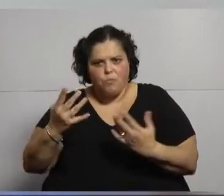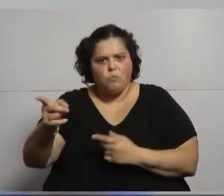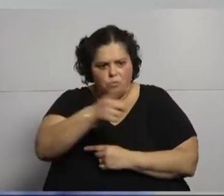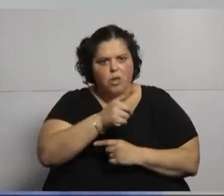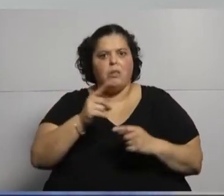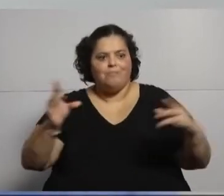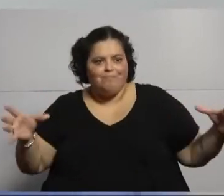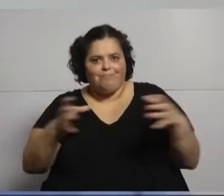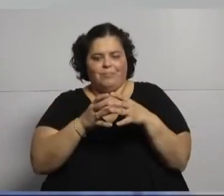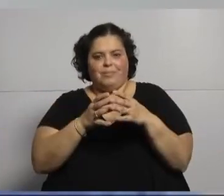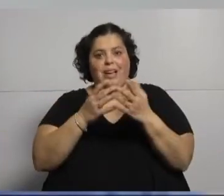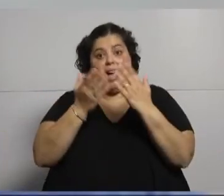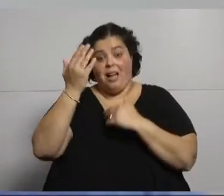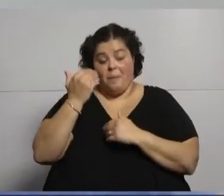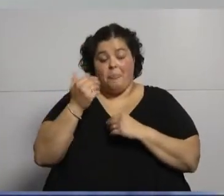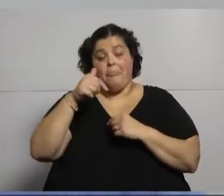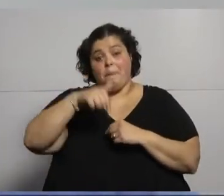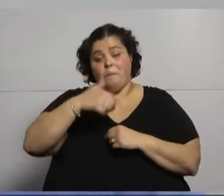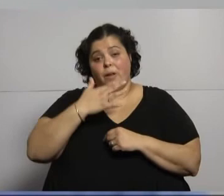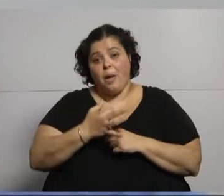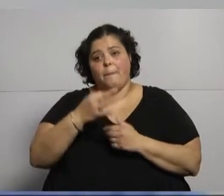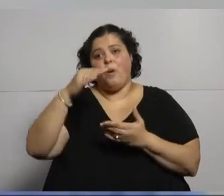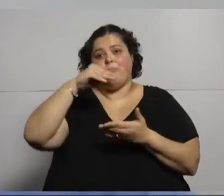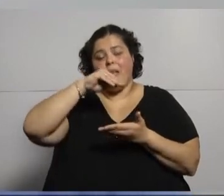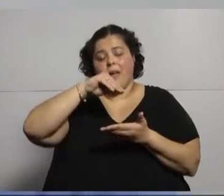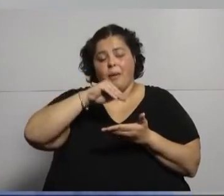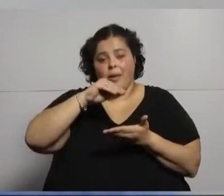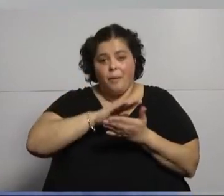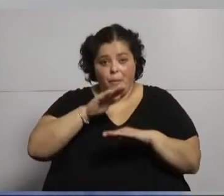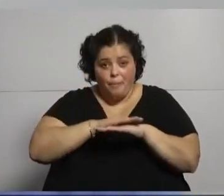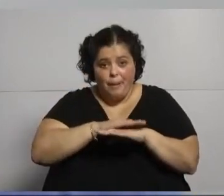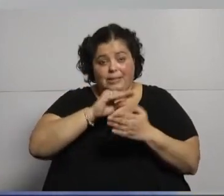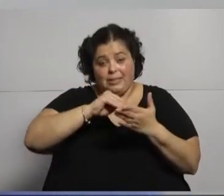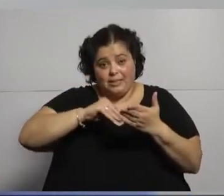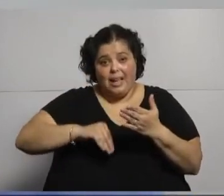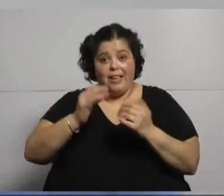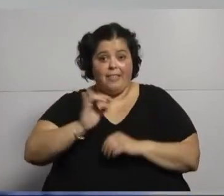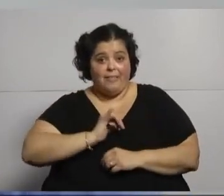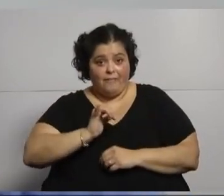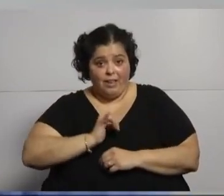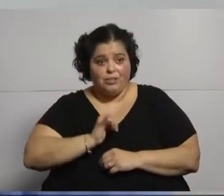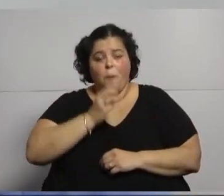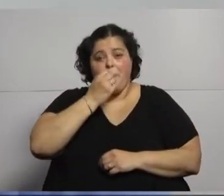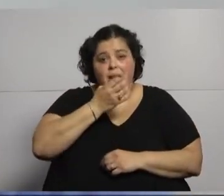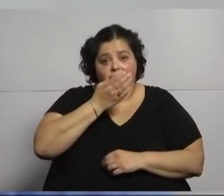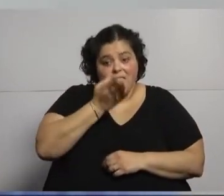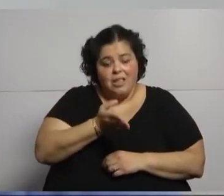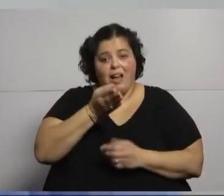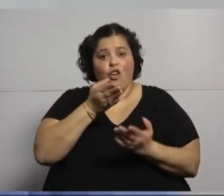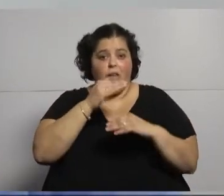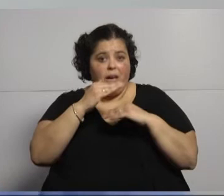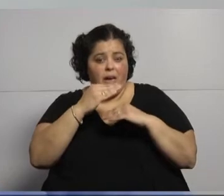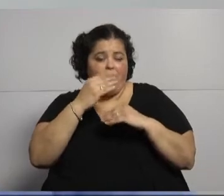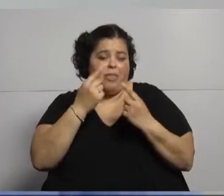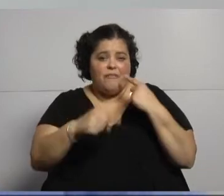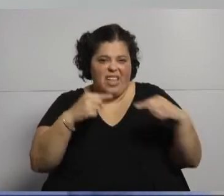Si hoy teníamos un reto gigante en bases únicas de identificación de beneficiarios de programas, poder hablar de forma efectiva a todos